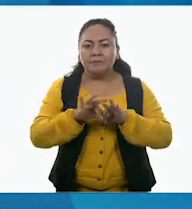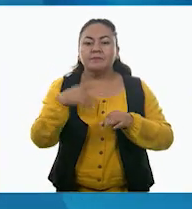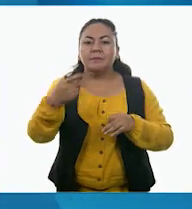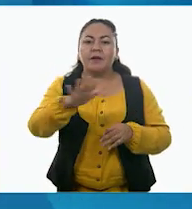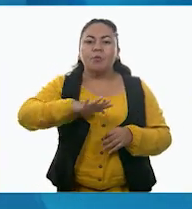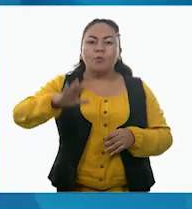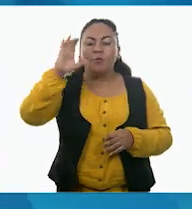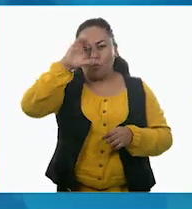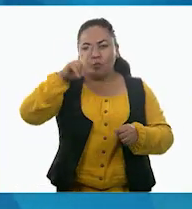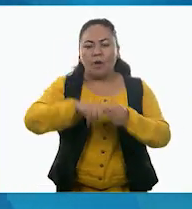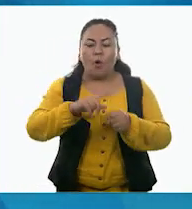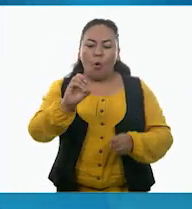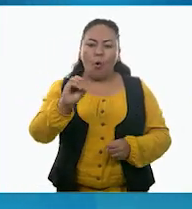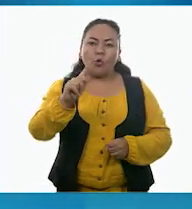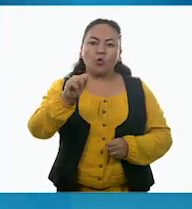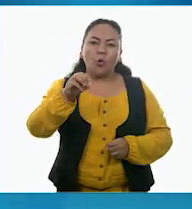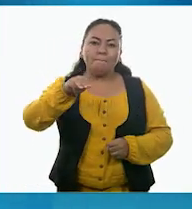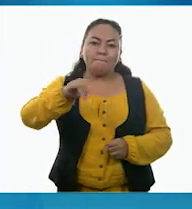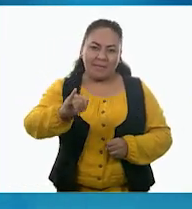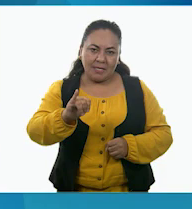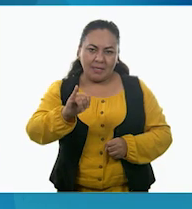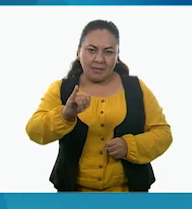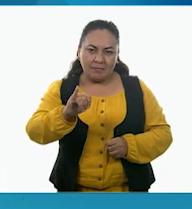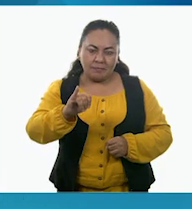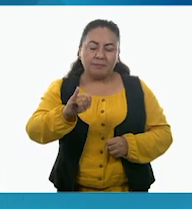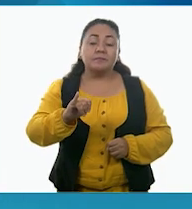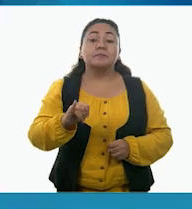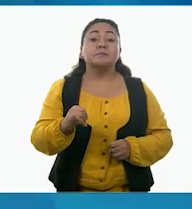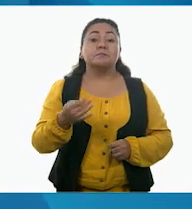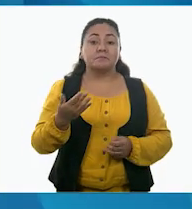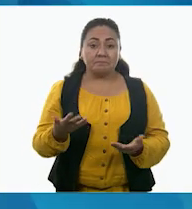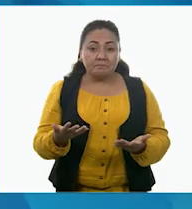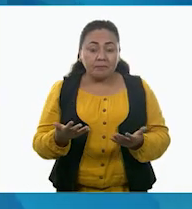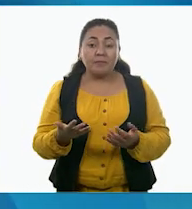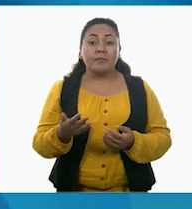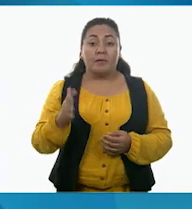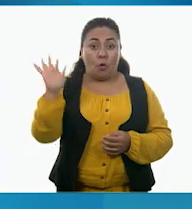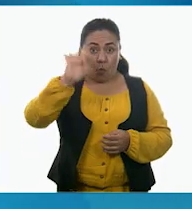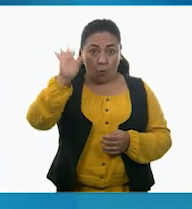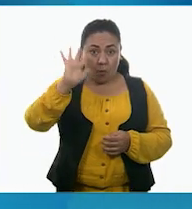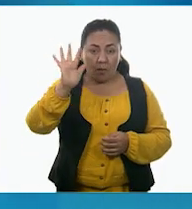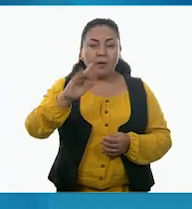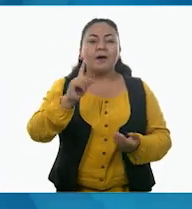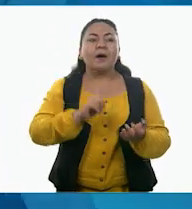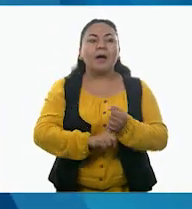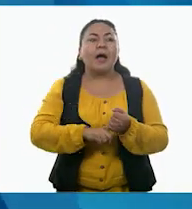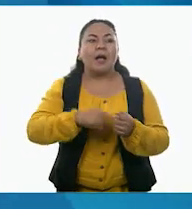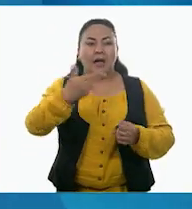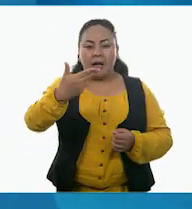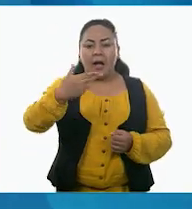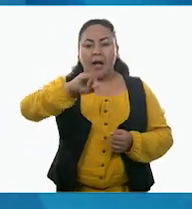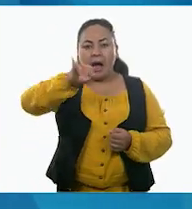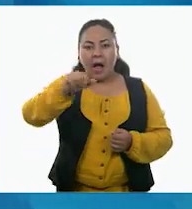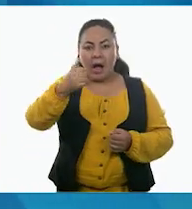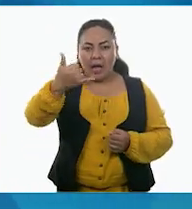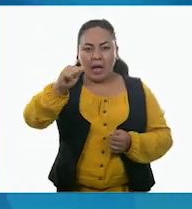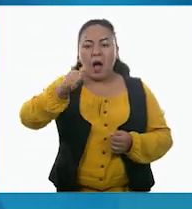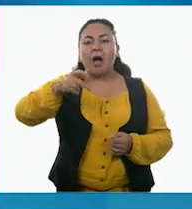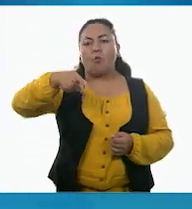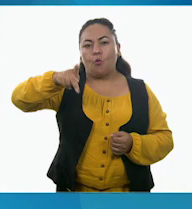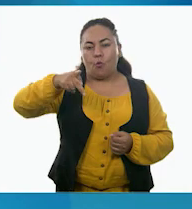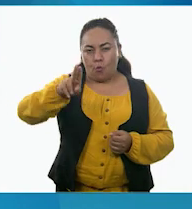otomíes utilizar esta palabra. Entonces queda entendido que hola se dice hayaku, ok, otra